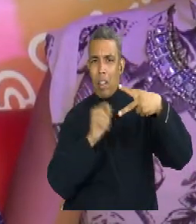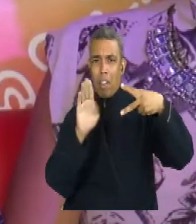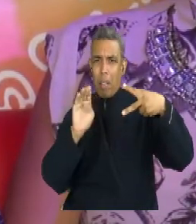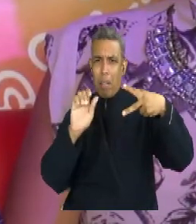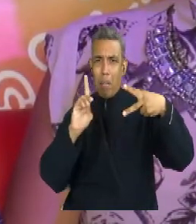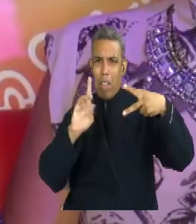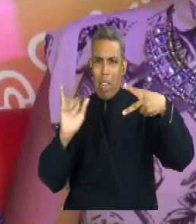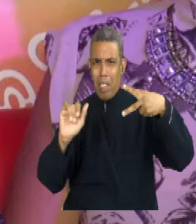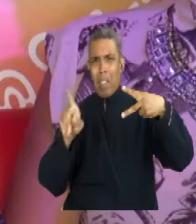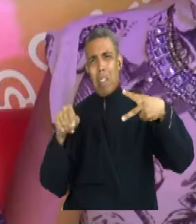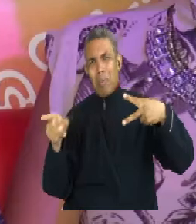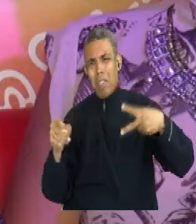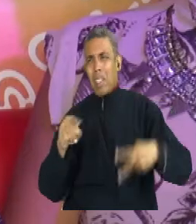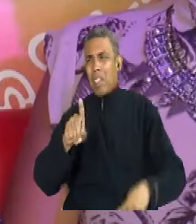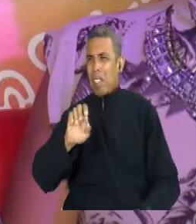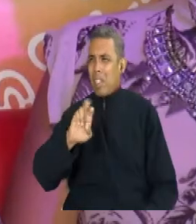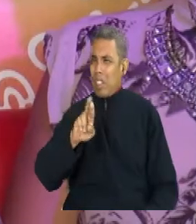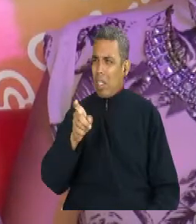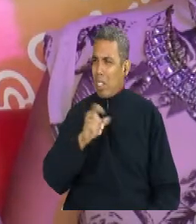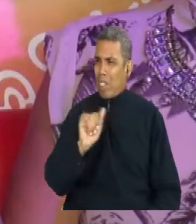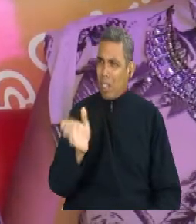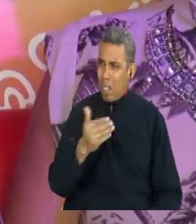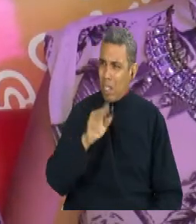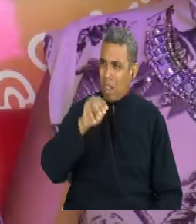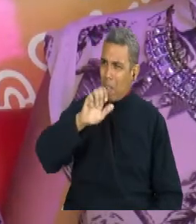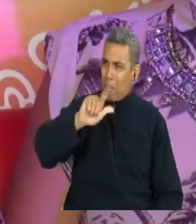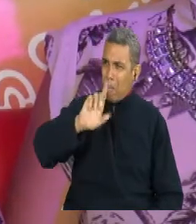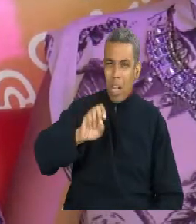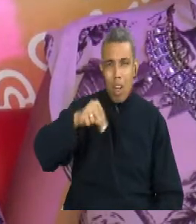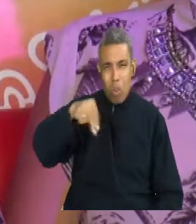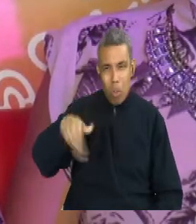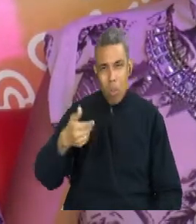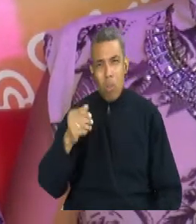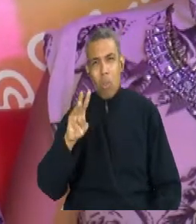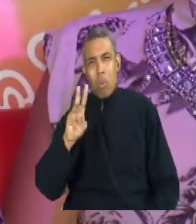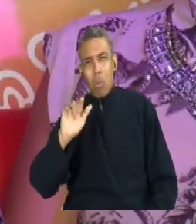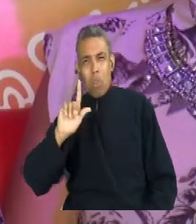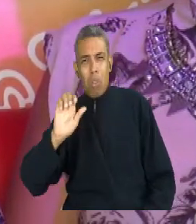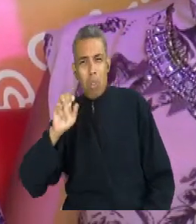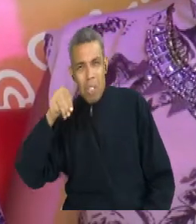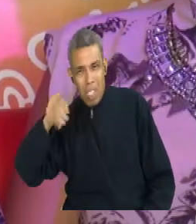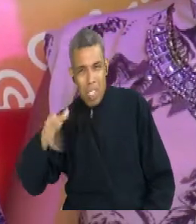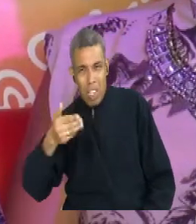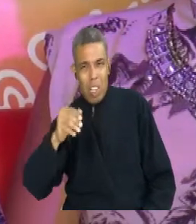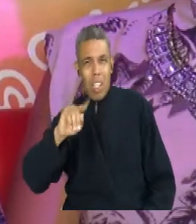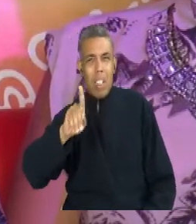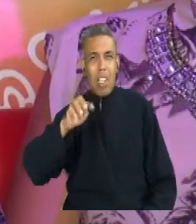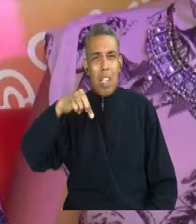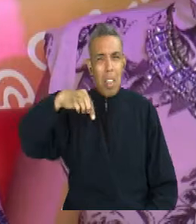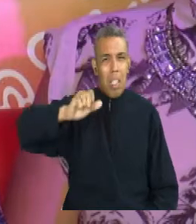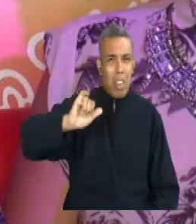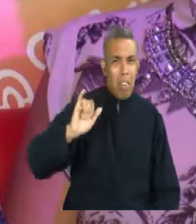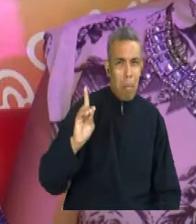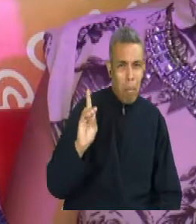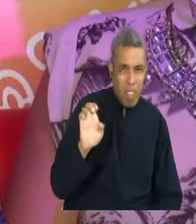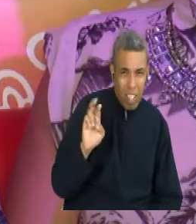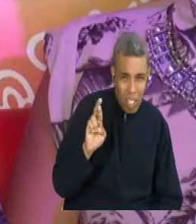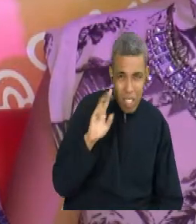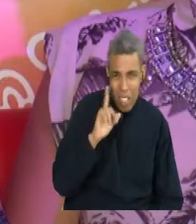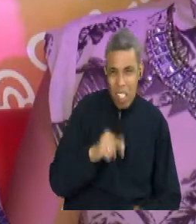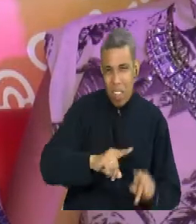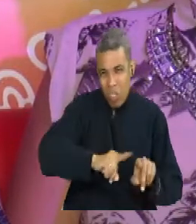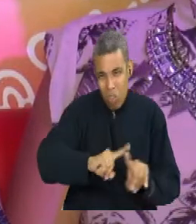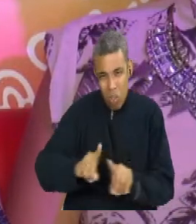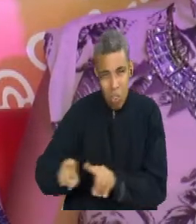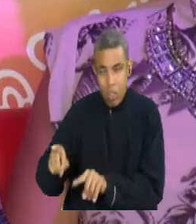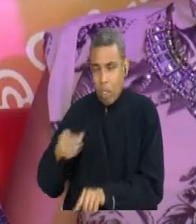Fabián Castellano, Sergio Miss, DJ Malón, William Master. También va a estar DJ Spider. También alguien que de pronto